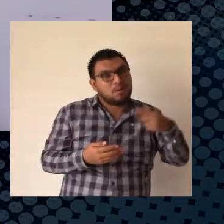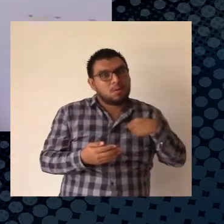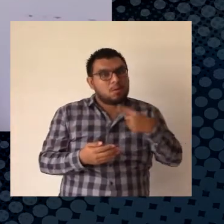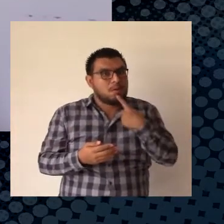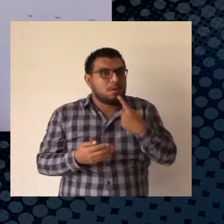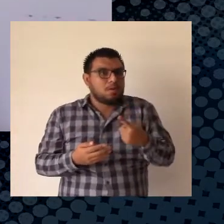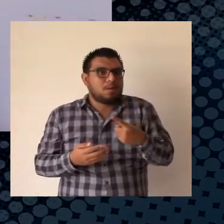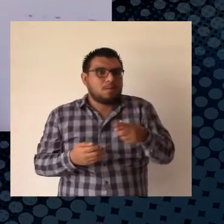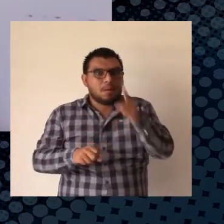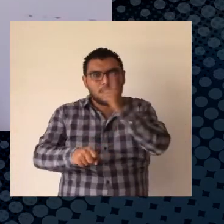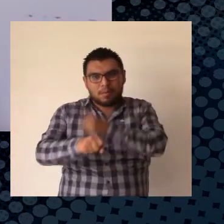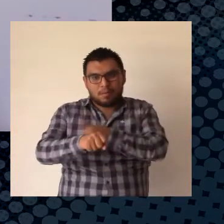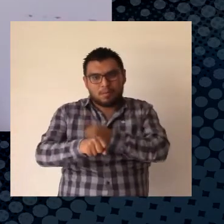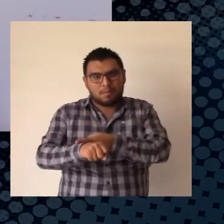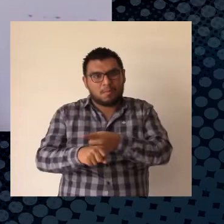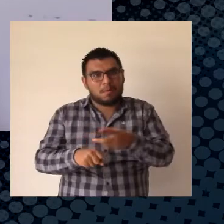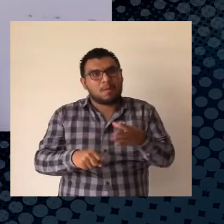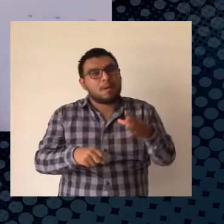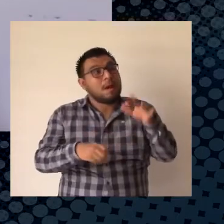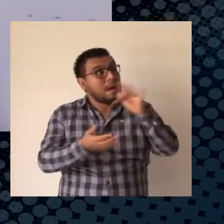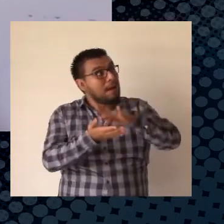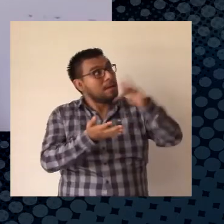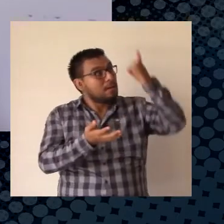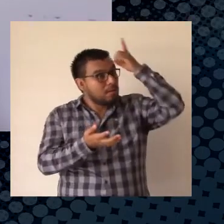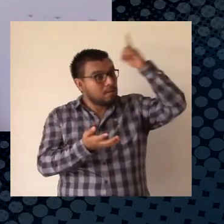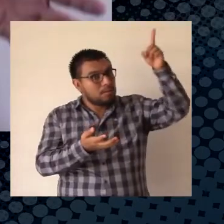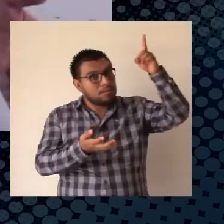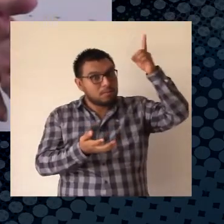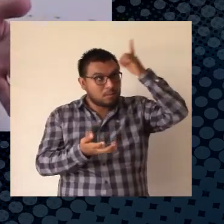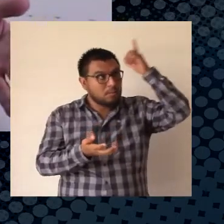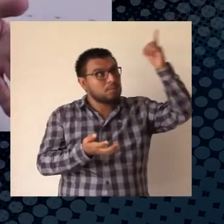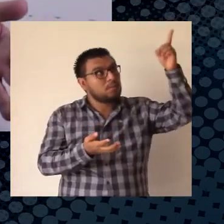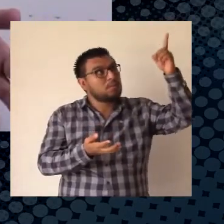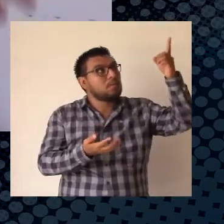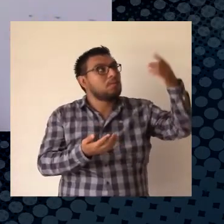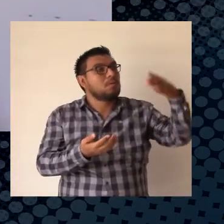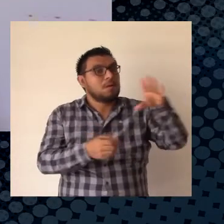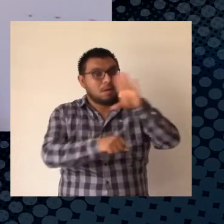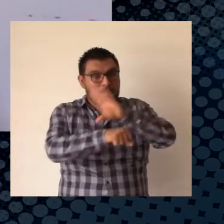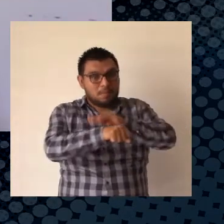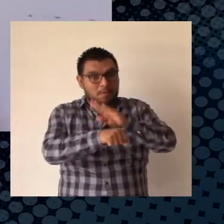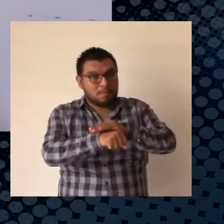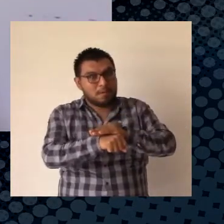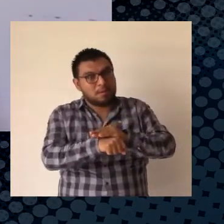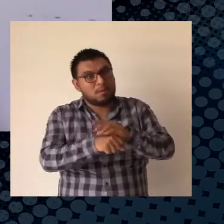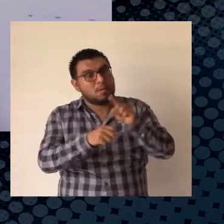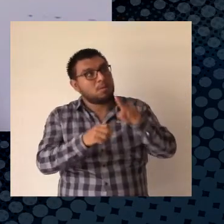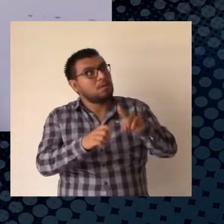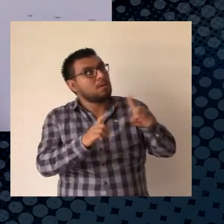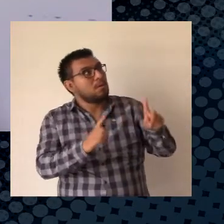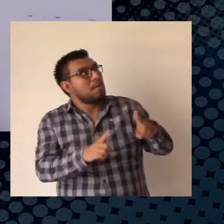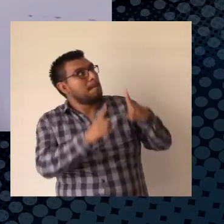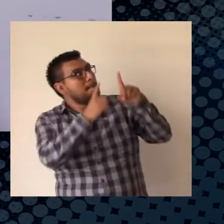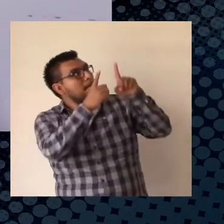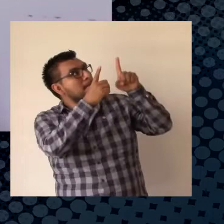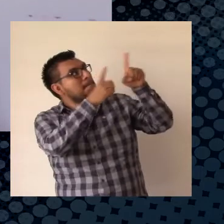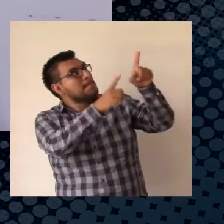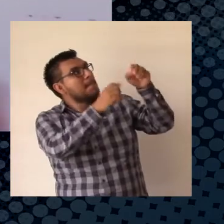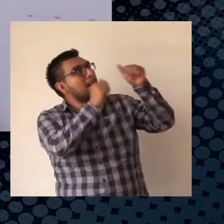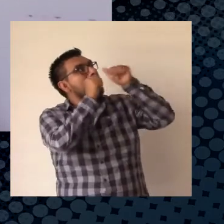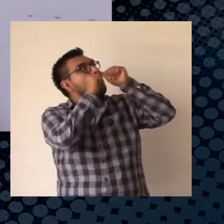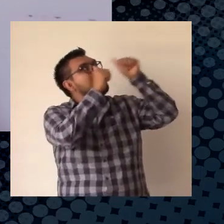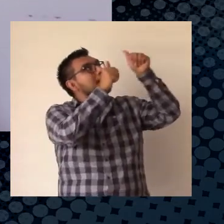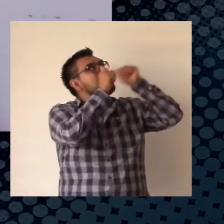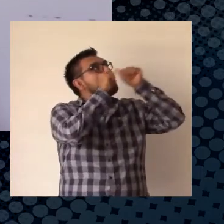enfermos: mire, denle gracias a Dios. Ya Dios los puso hasta en la posición. Están de espaldas viendo hacia arriba. No tienen